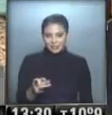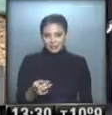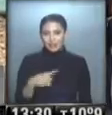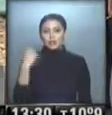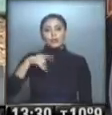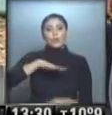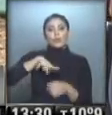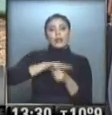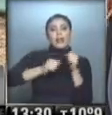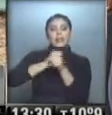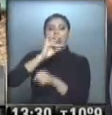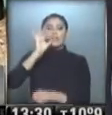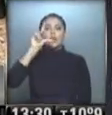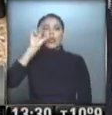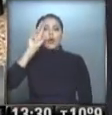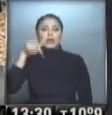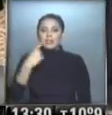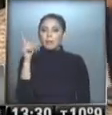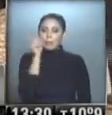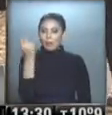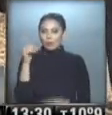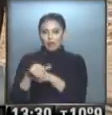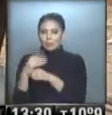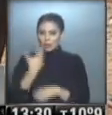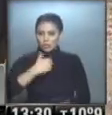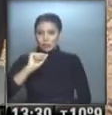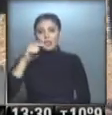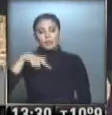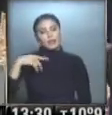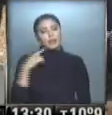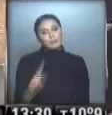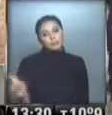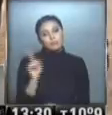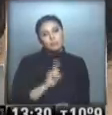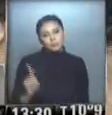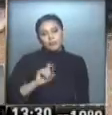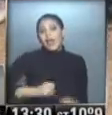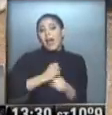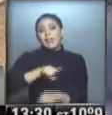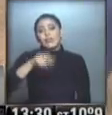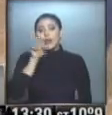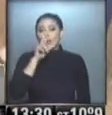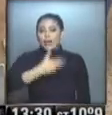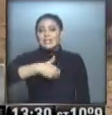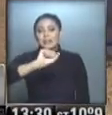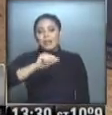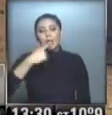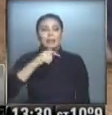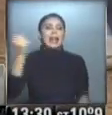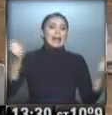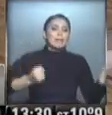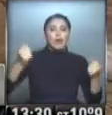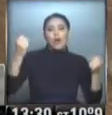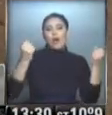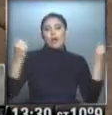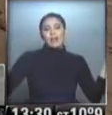fuimos de ente a Dolores nos llevó el padre de un amigo y después se hizo eterna la espera hasta que una señora nos llevó a Dolores y después una serie de camiones